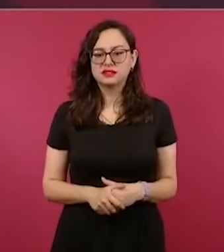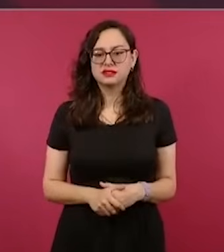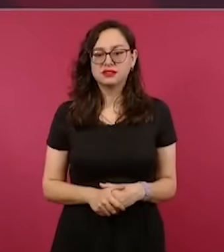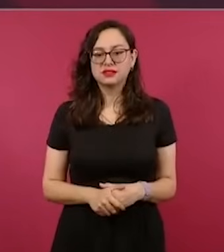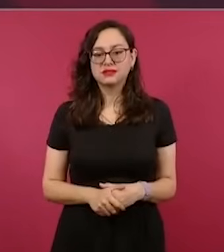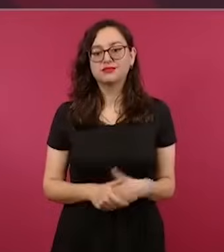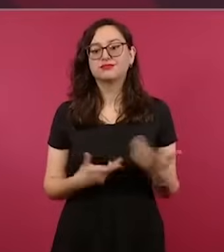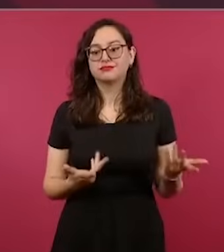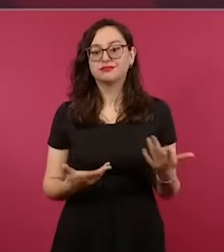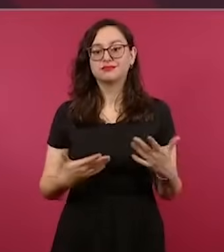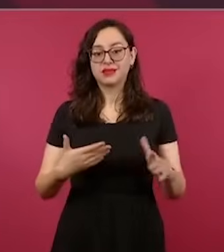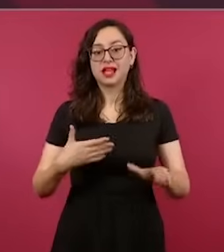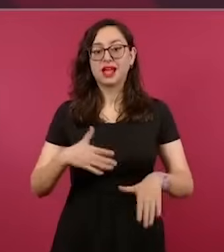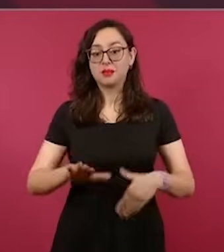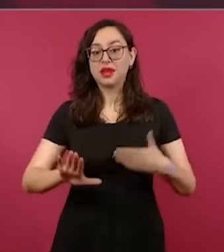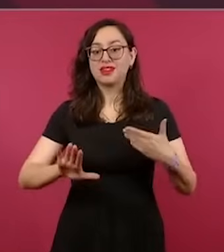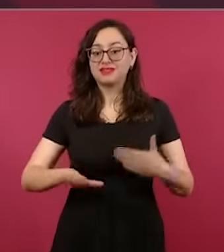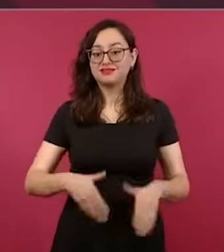Es lo que nos hace caminar,